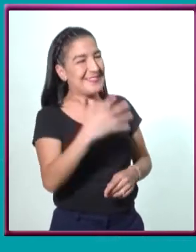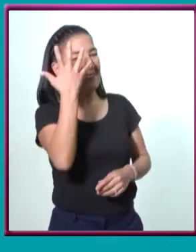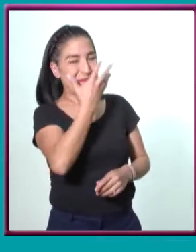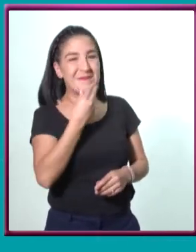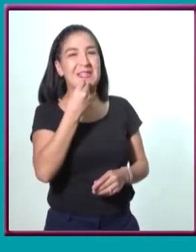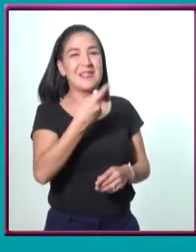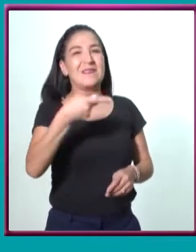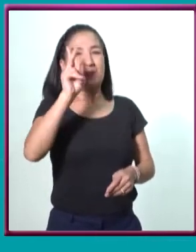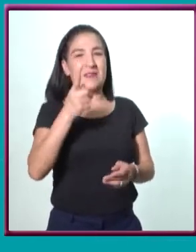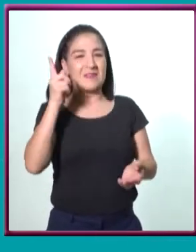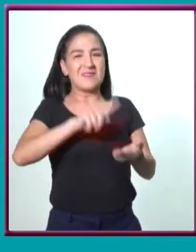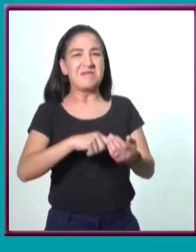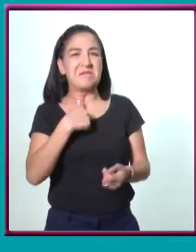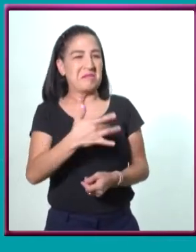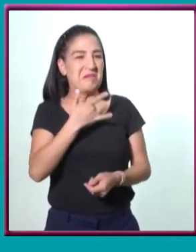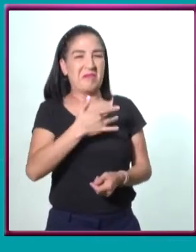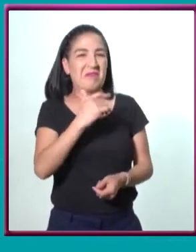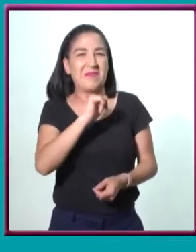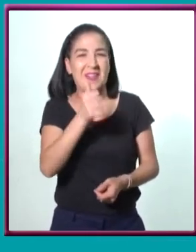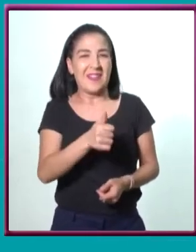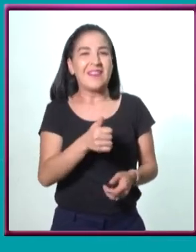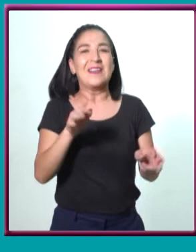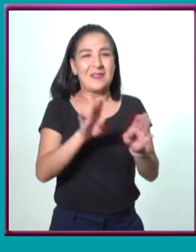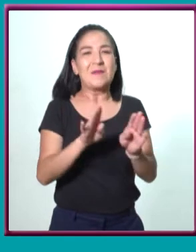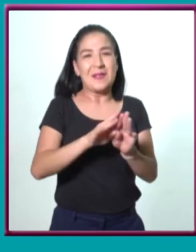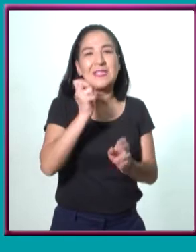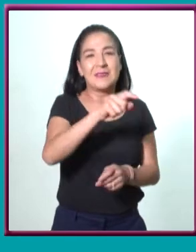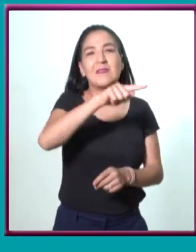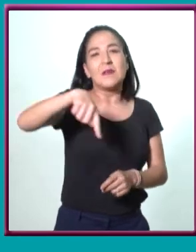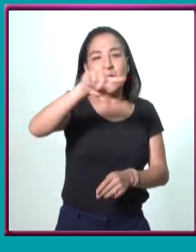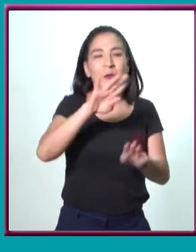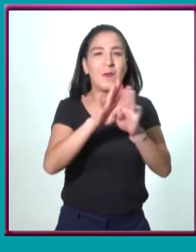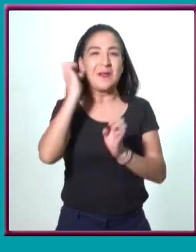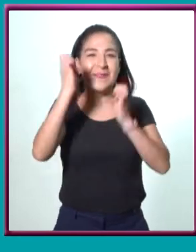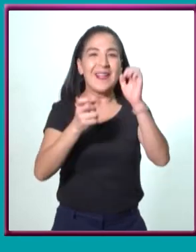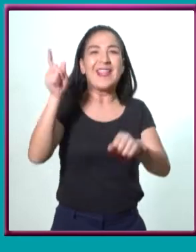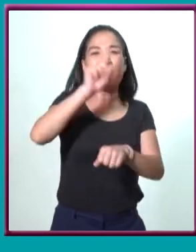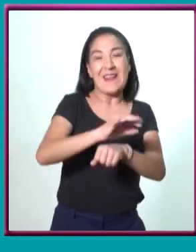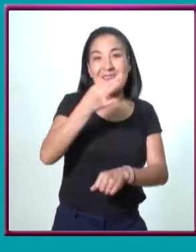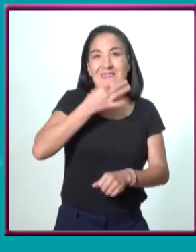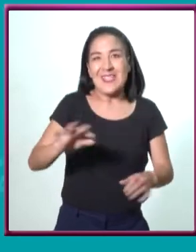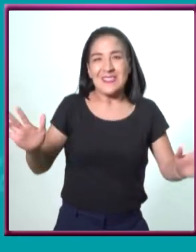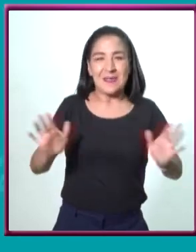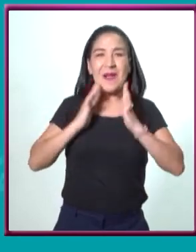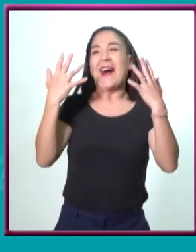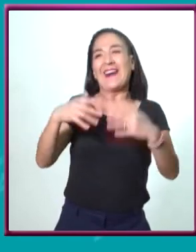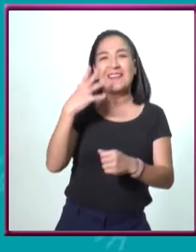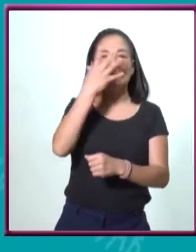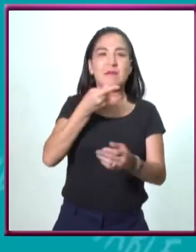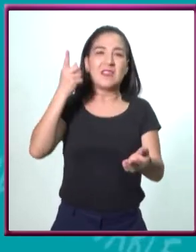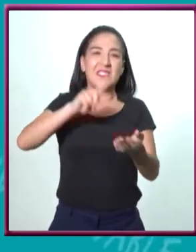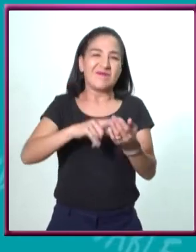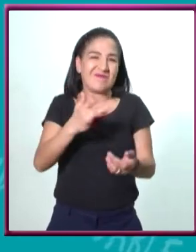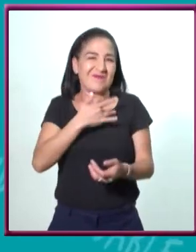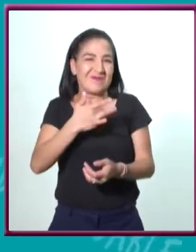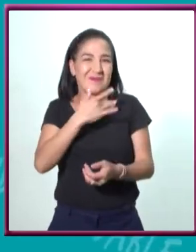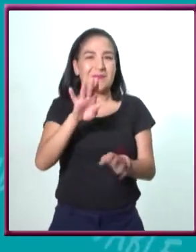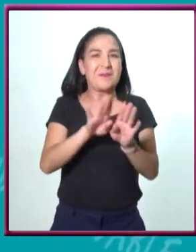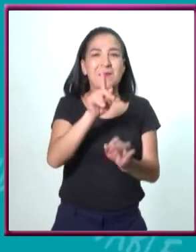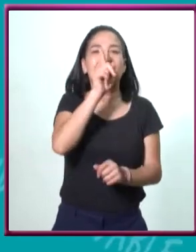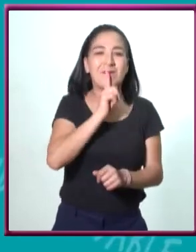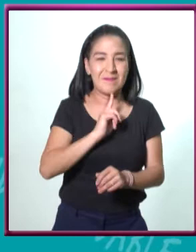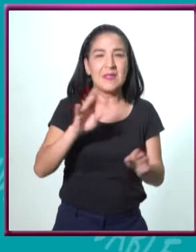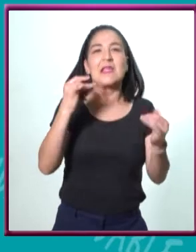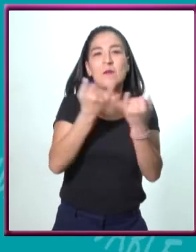en el fondo no lo sintamos. Podemos mentir para no echar a perder un evento, como una fiesta sorpresa. También lo hacemos para proteger